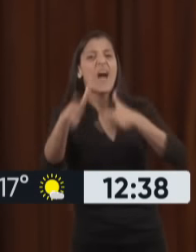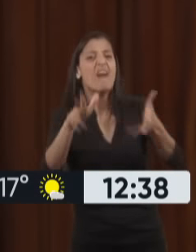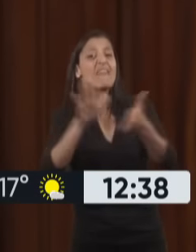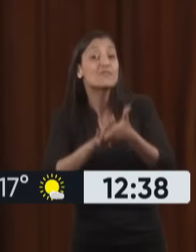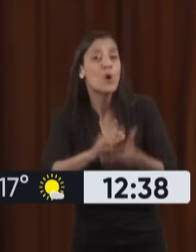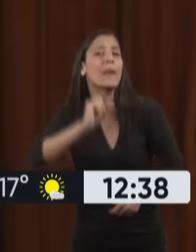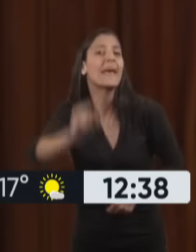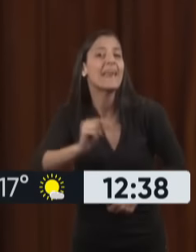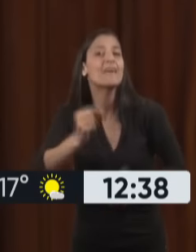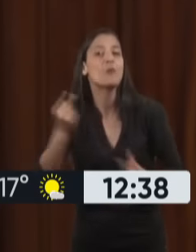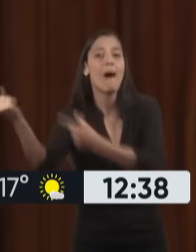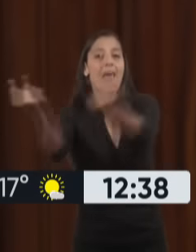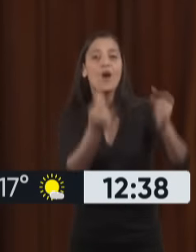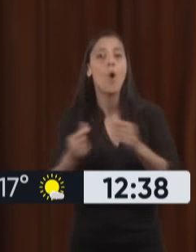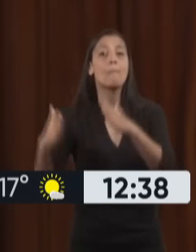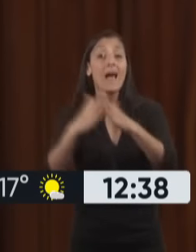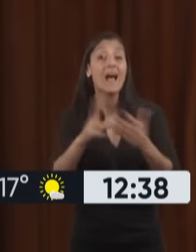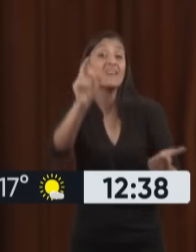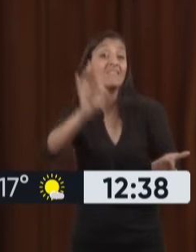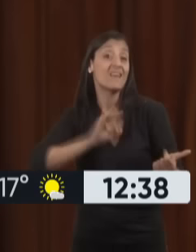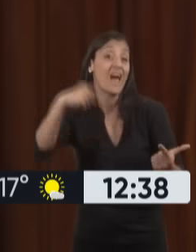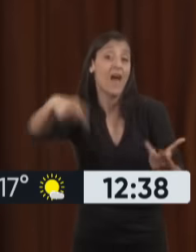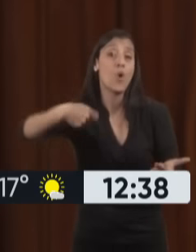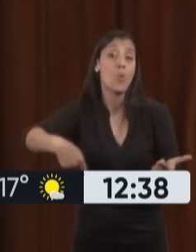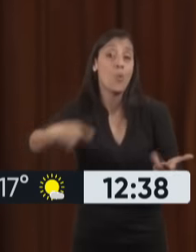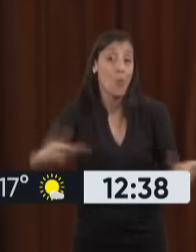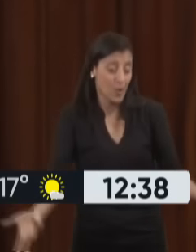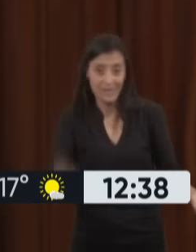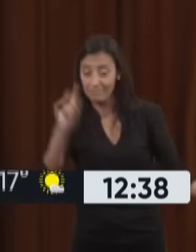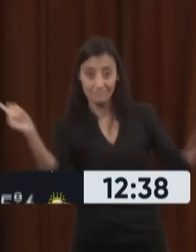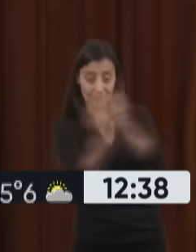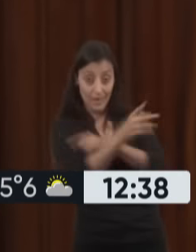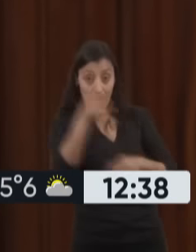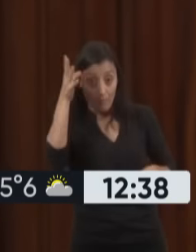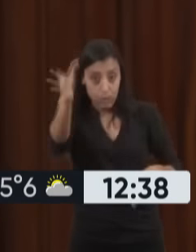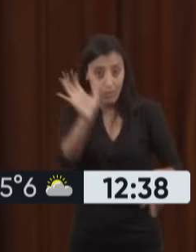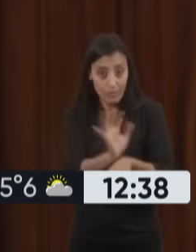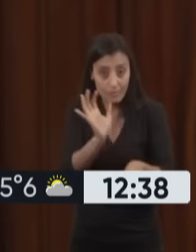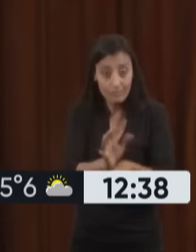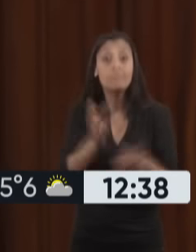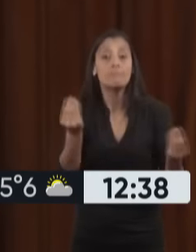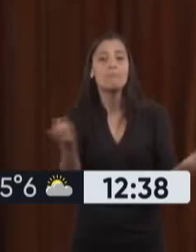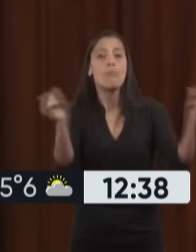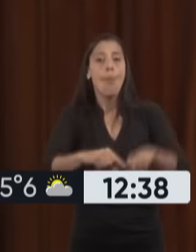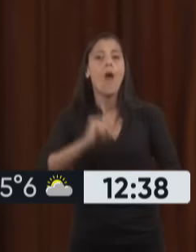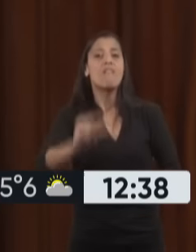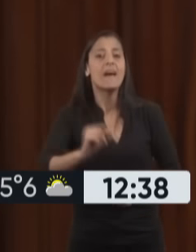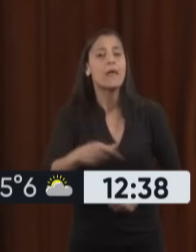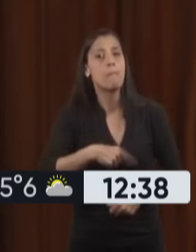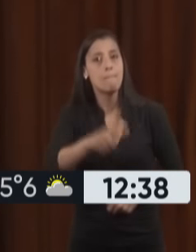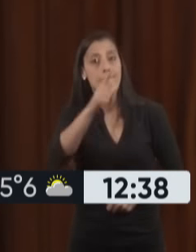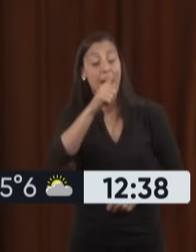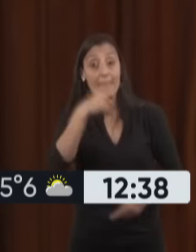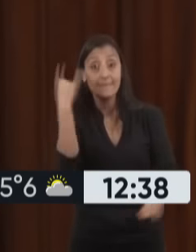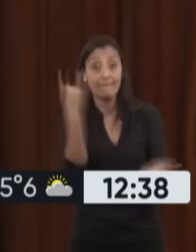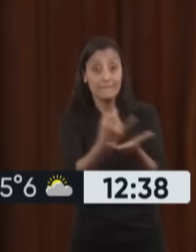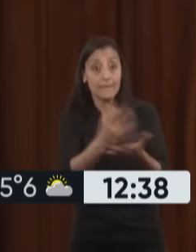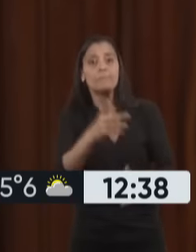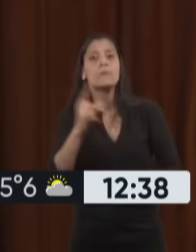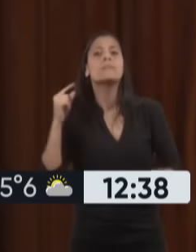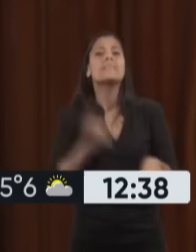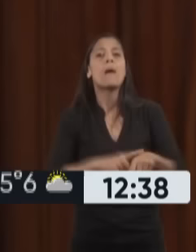créditos hipotecarios a 30 años y sobre el retorno del crédito. Parece mentira todo lo que hicimos en tan